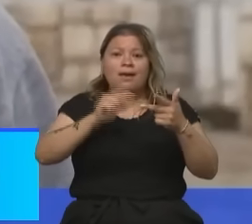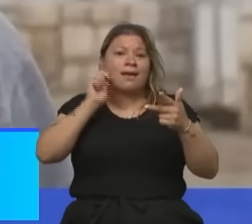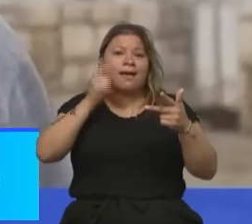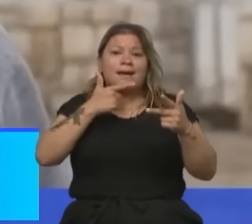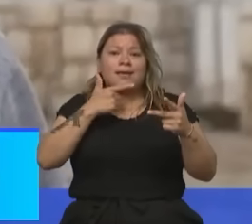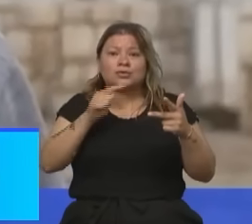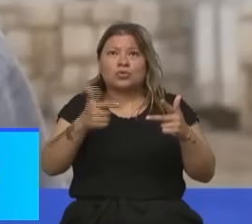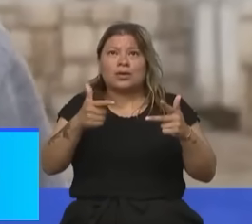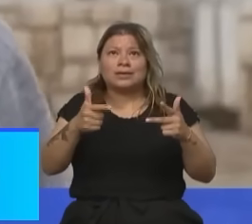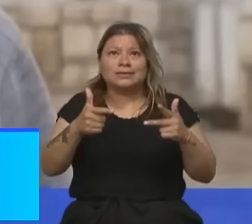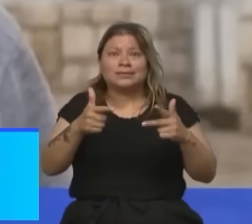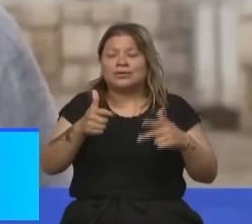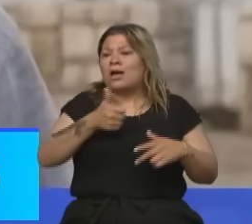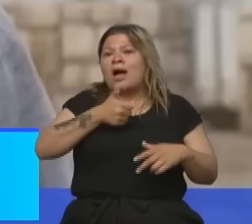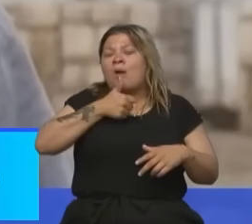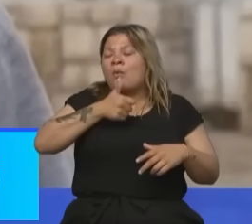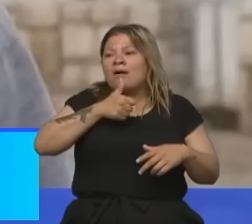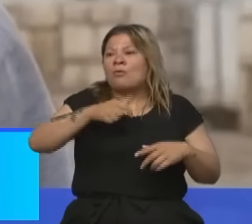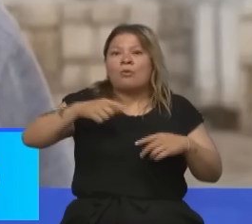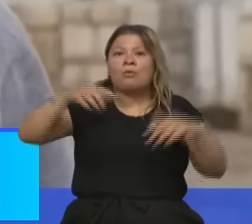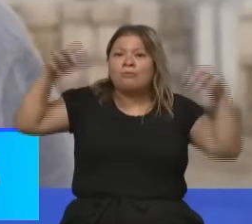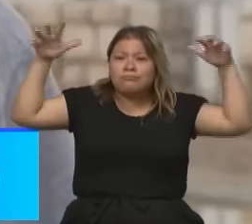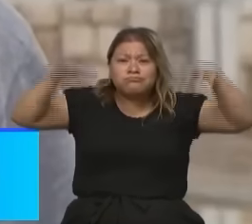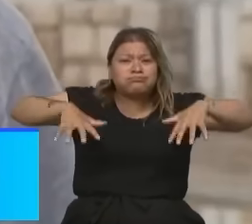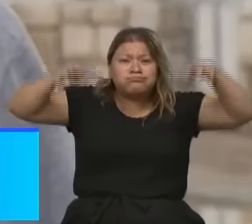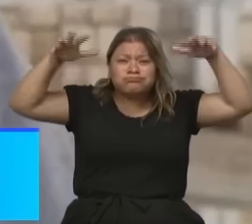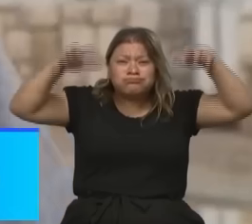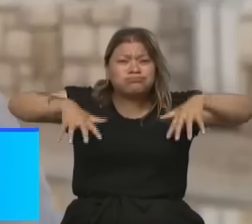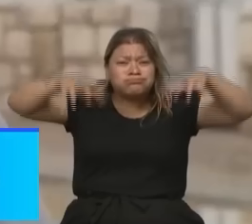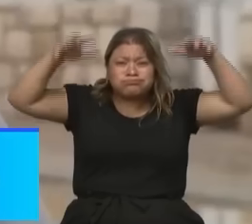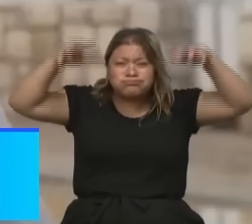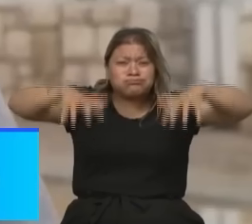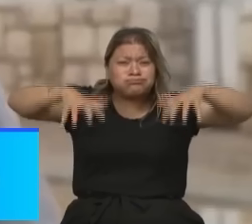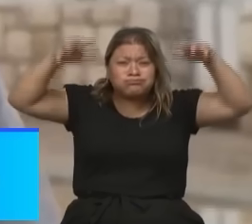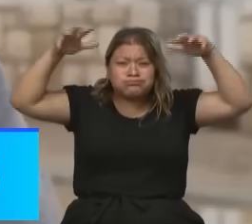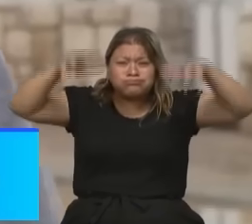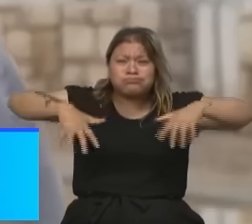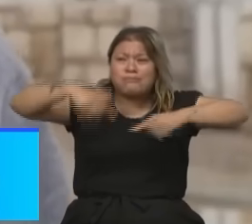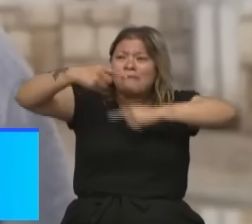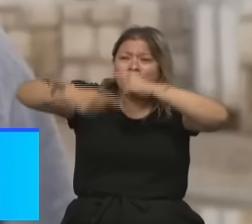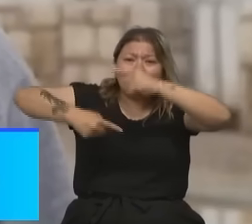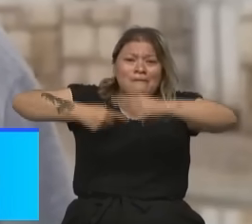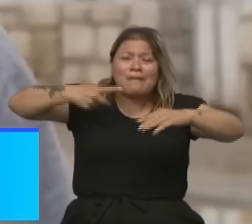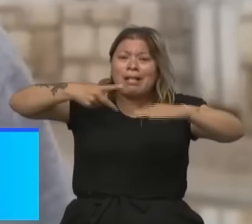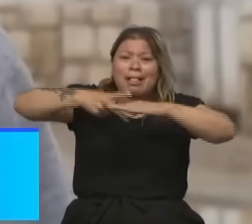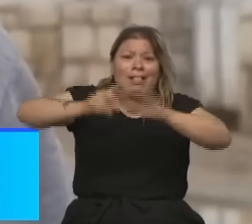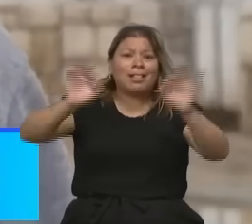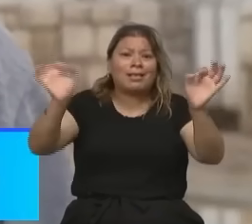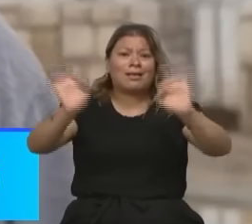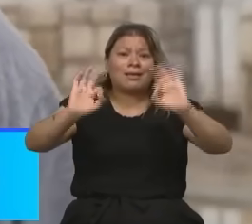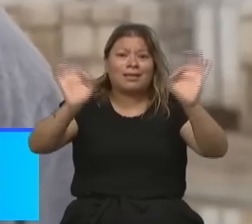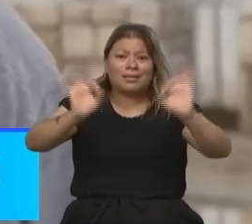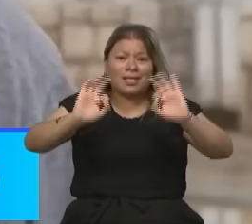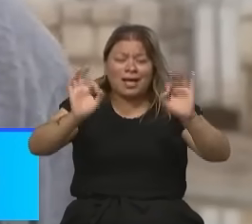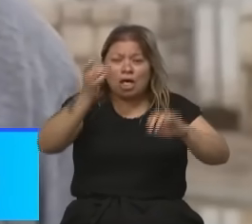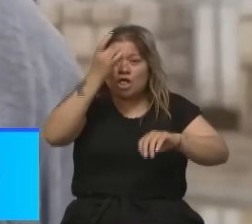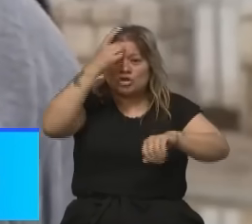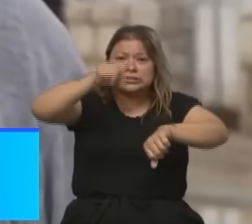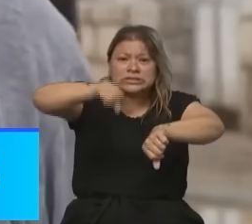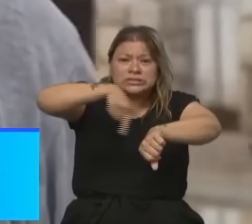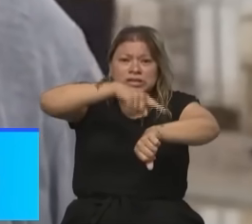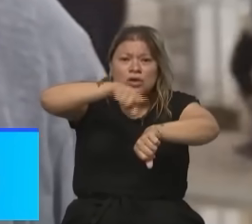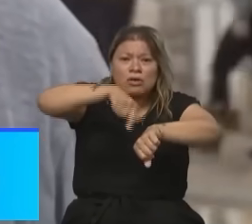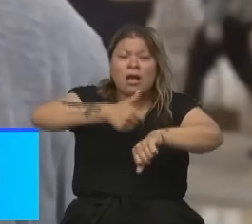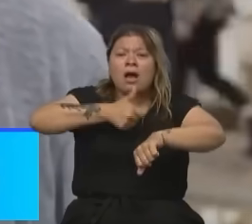tromba de agua, pero continua. Y bueno, y los resultados han sido, hay poblaciones que han tenido 500 litros por metro cuadrado en 12 horas y